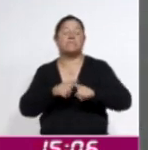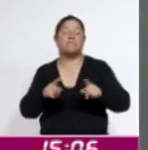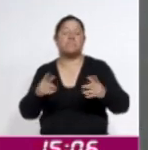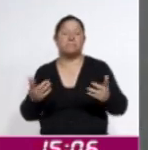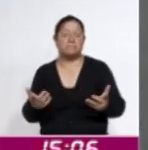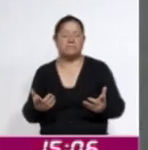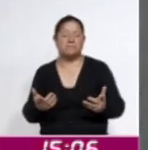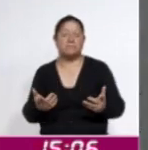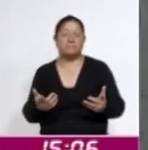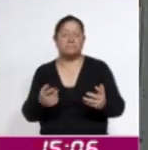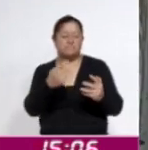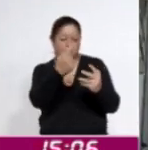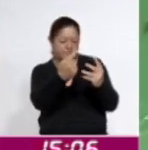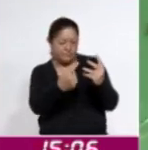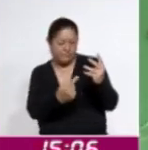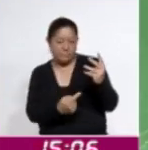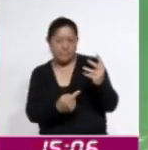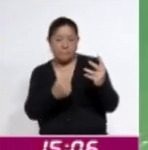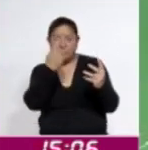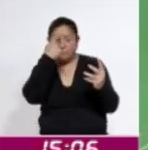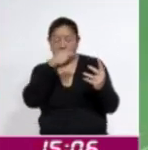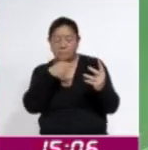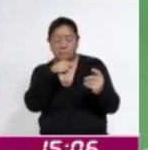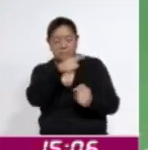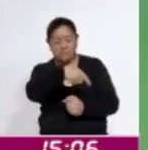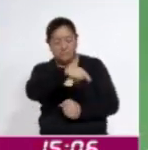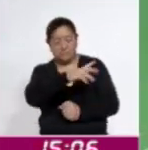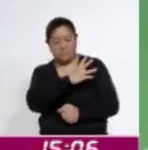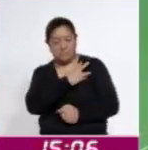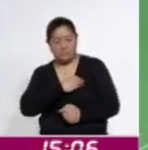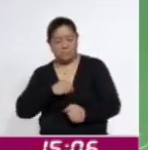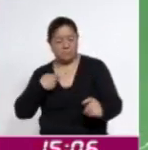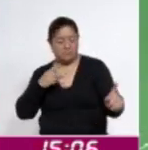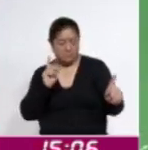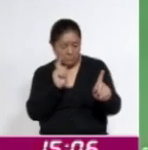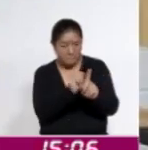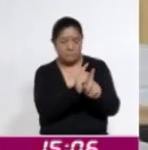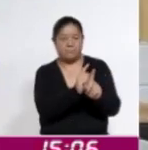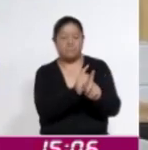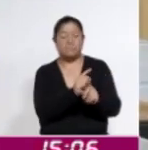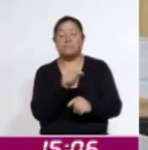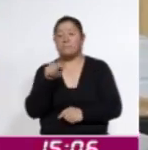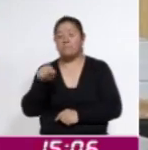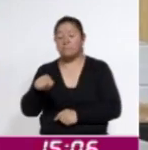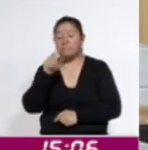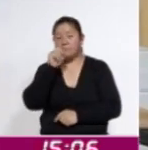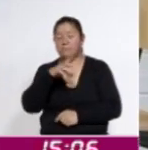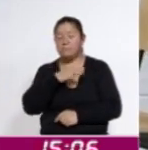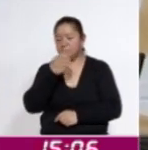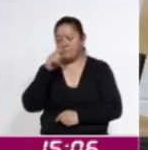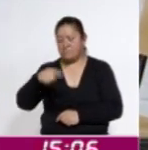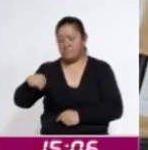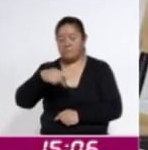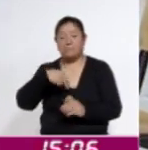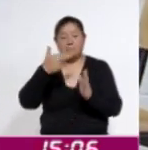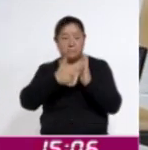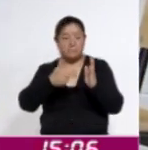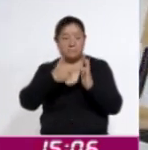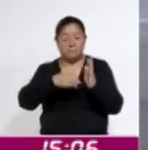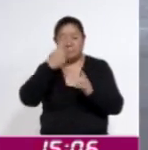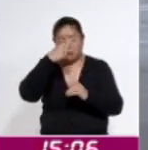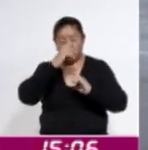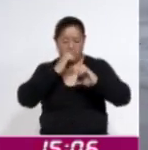nuestros hijos, hay que estar atentos. En las instancias también se ofrecen talleres especializados para mejorar